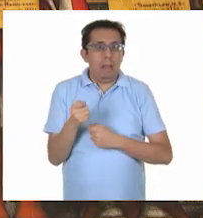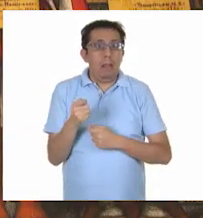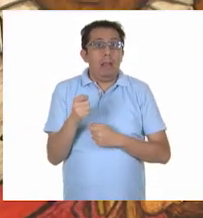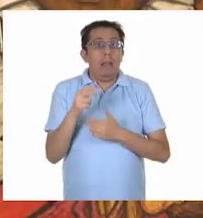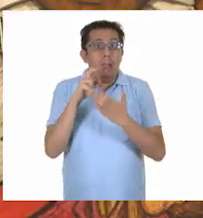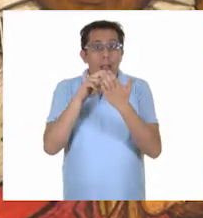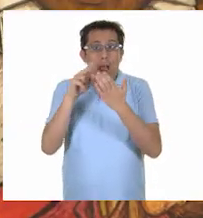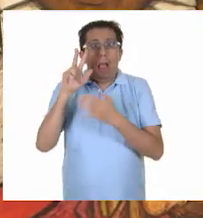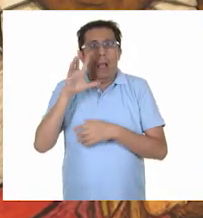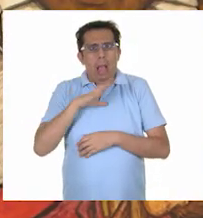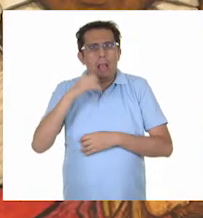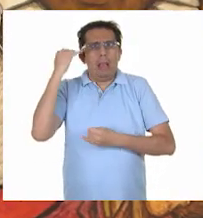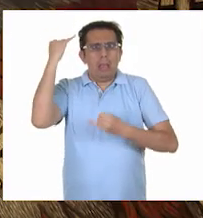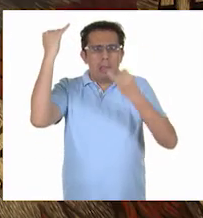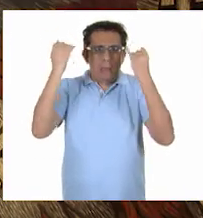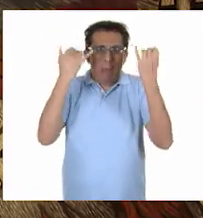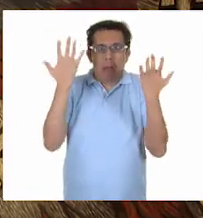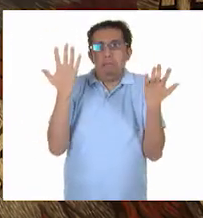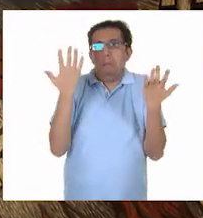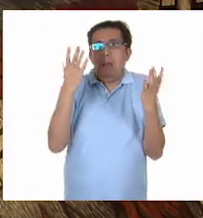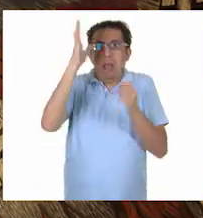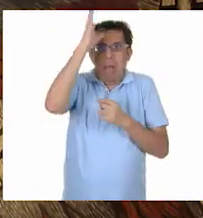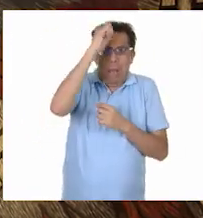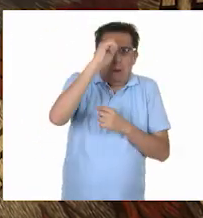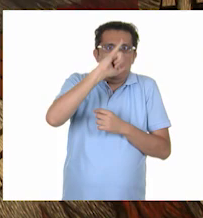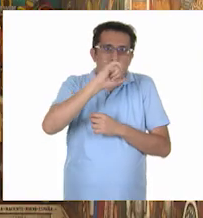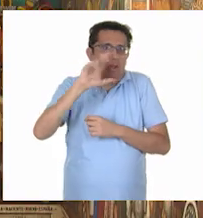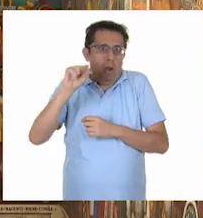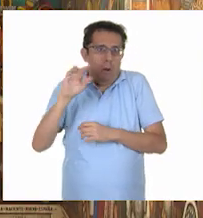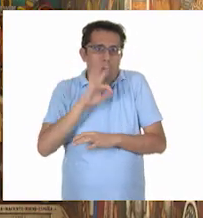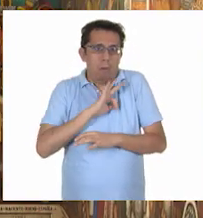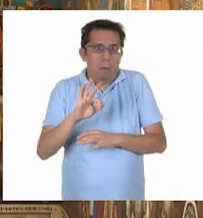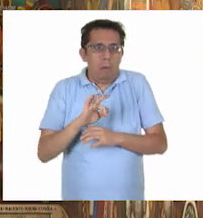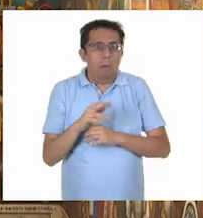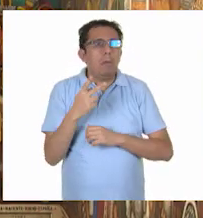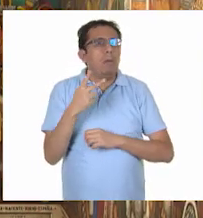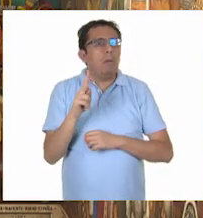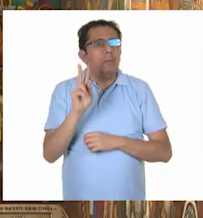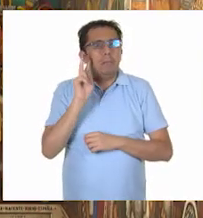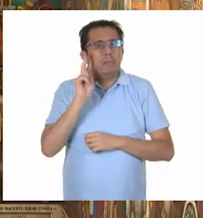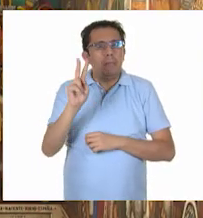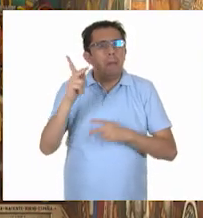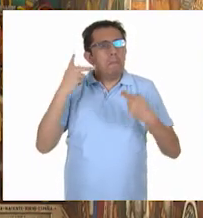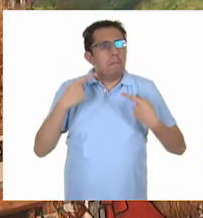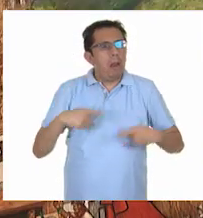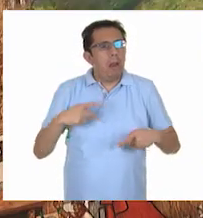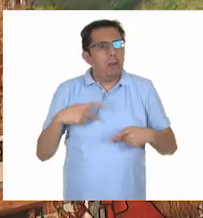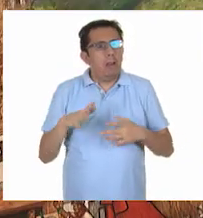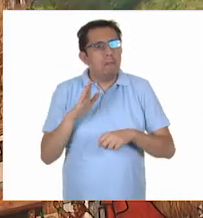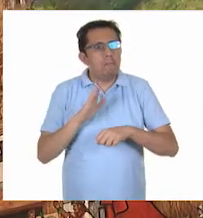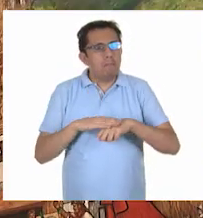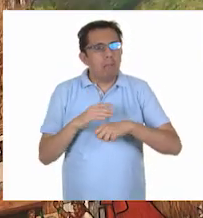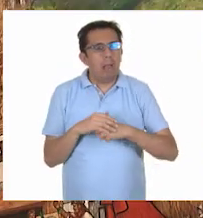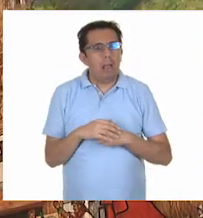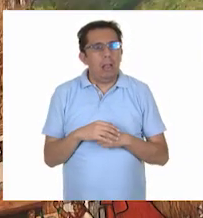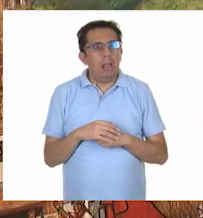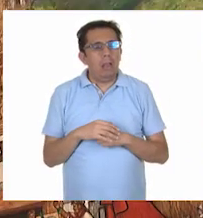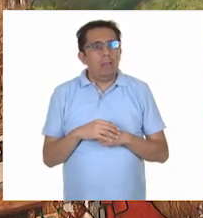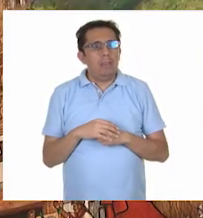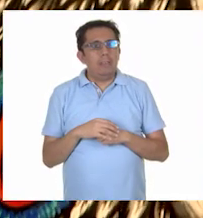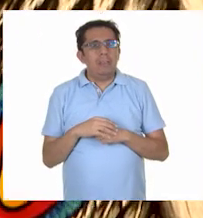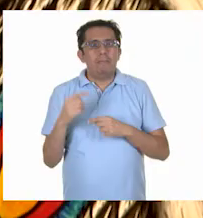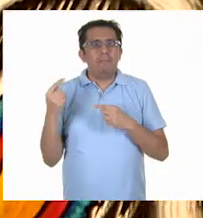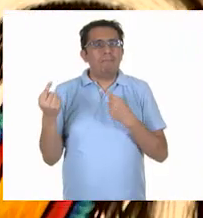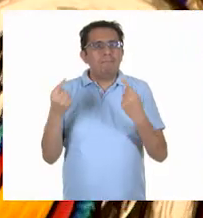ideas discutibles. He observado que la gente discute más sobre la conquista que sobre